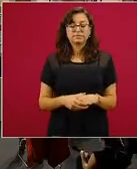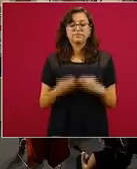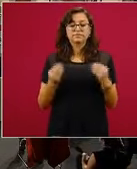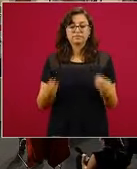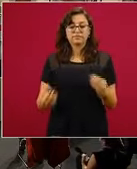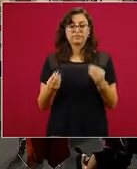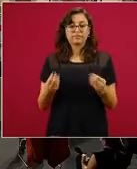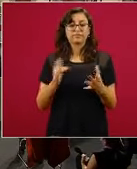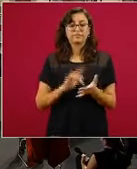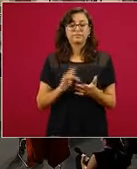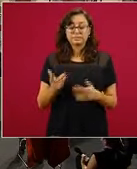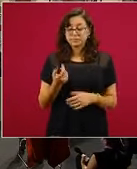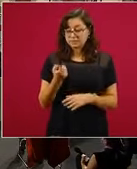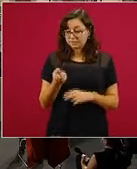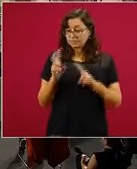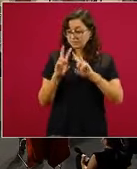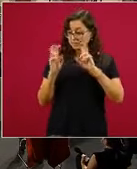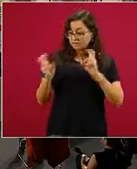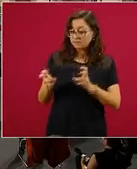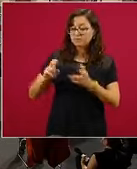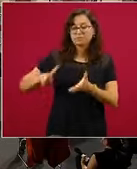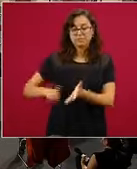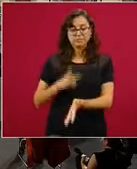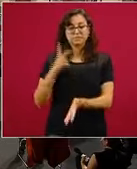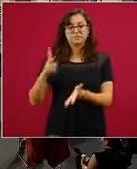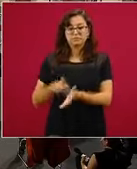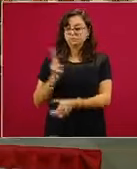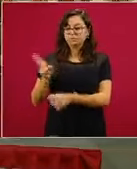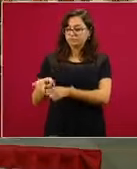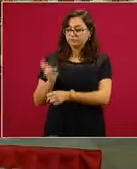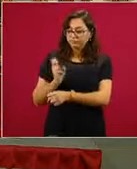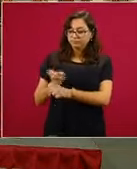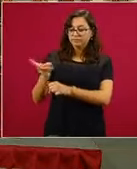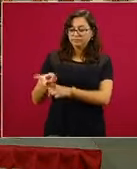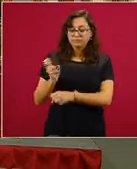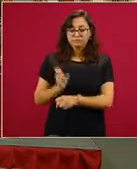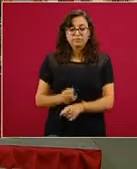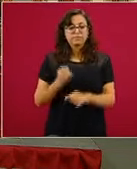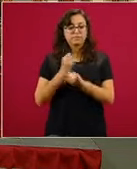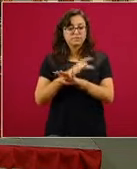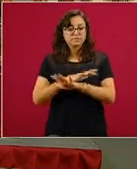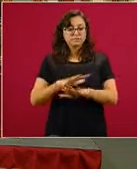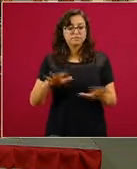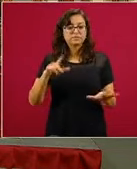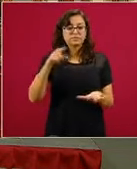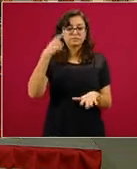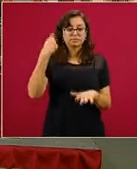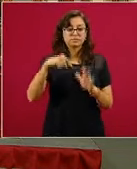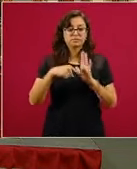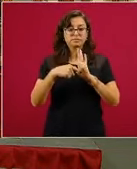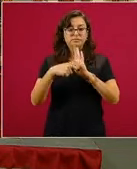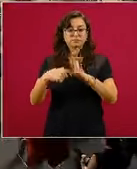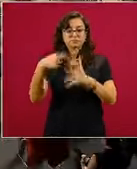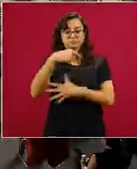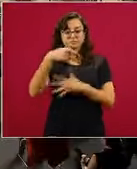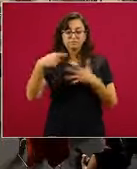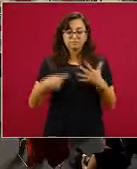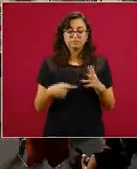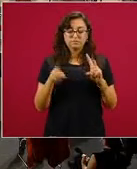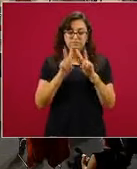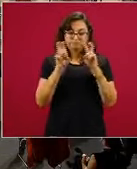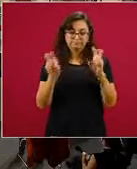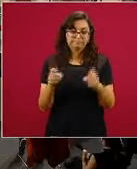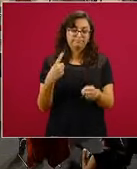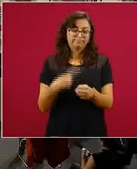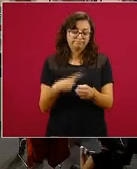tema lo vamos a estar tratando periódicamente. Invitaremos a las doctoras para tratar elementos específicos sobre la